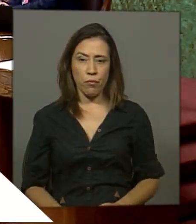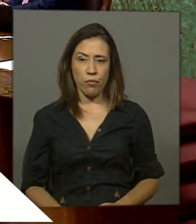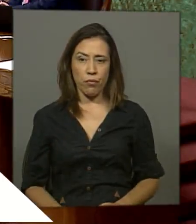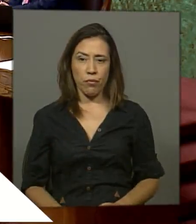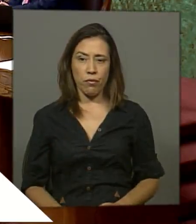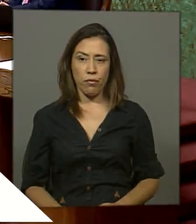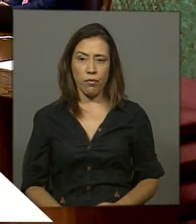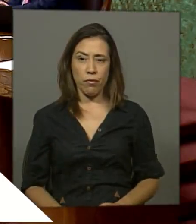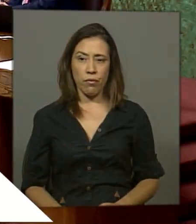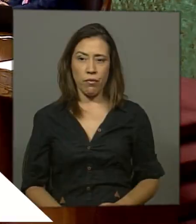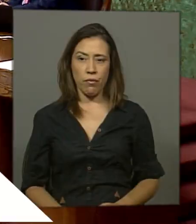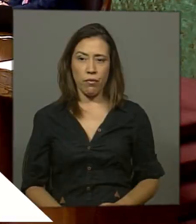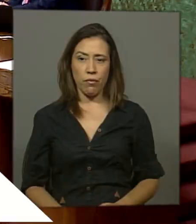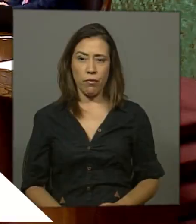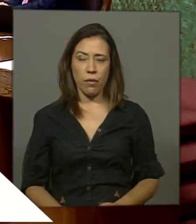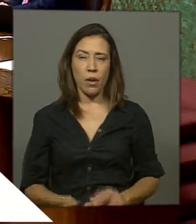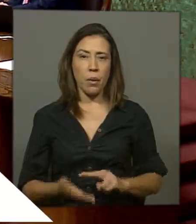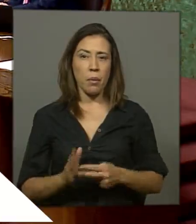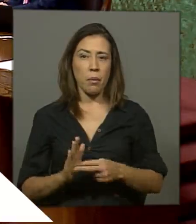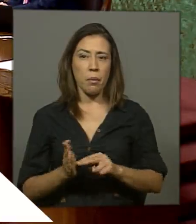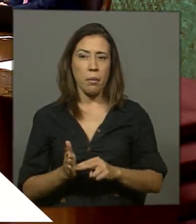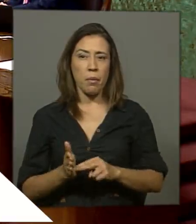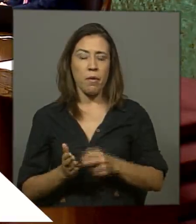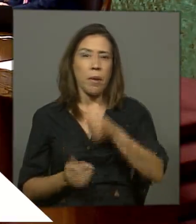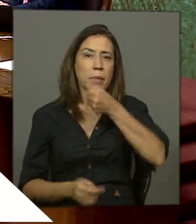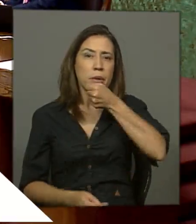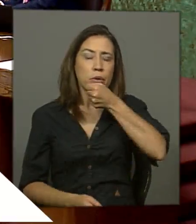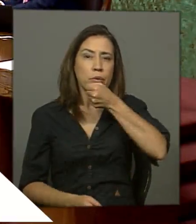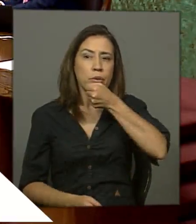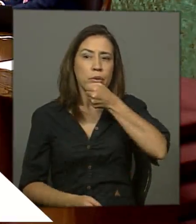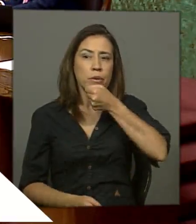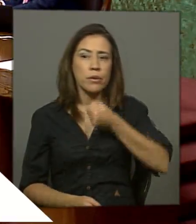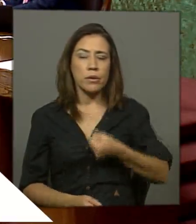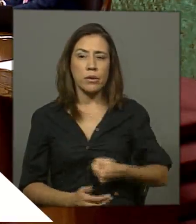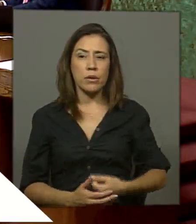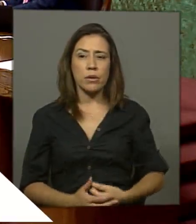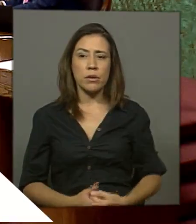coloma Hay un problema con el micrófono nuevamente por